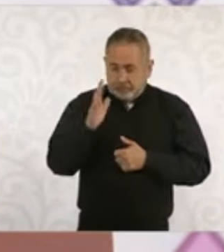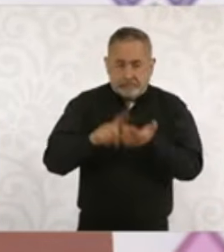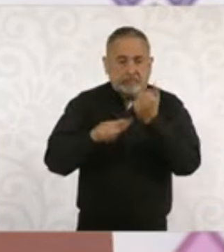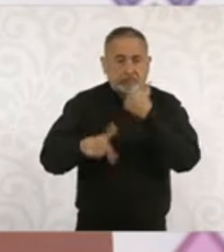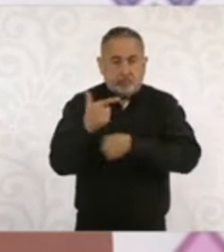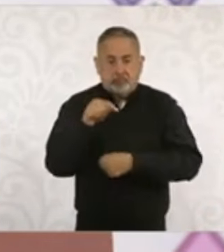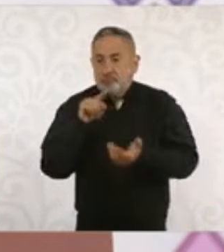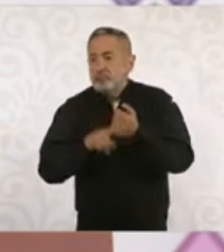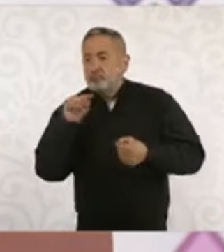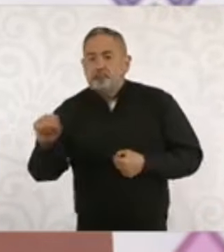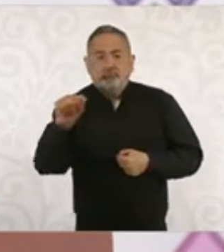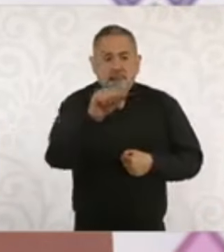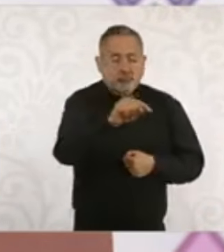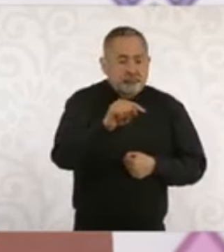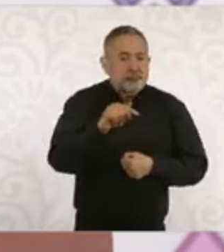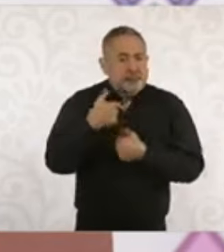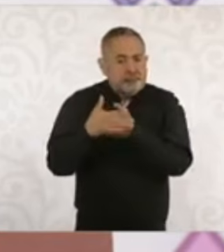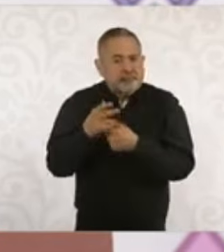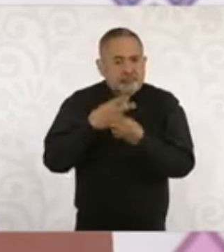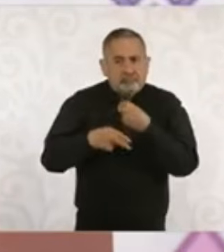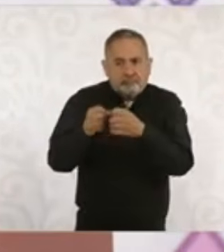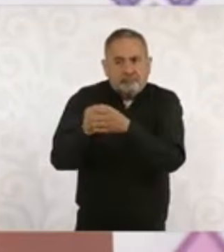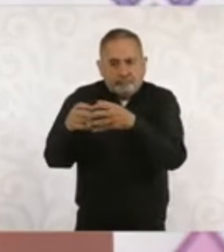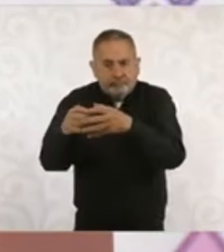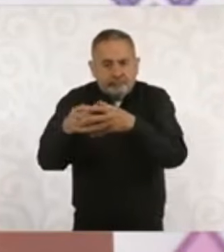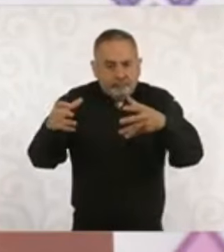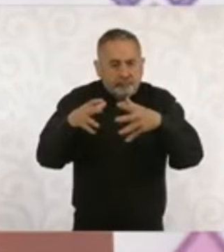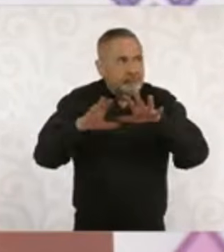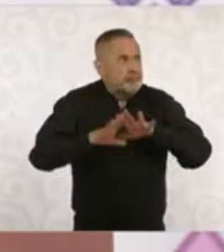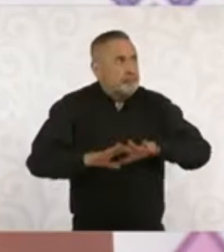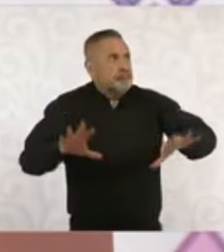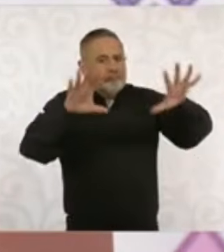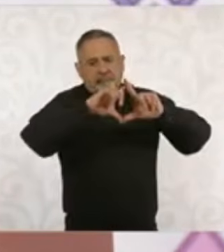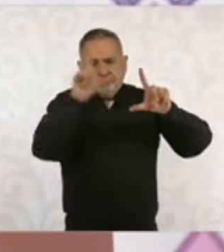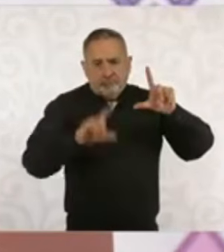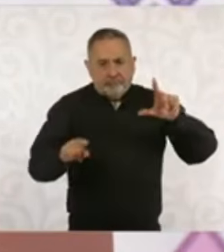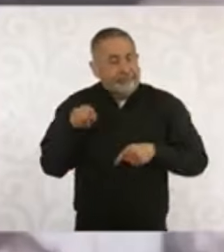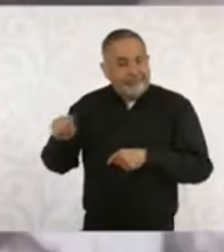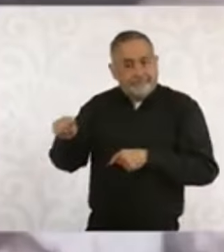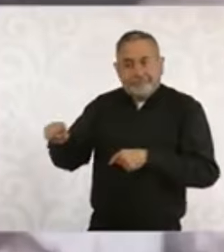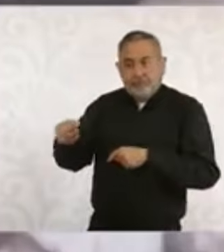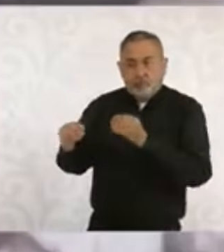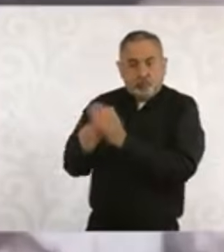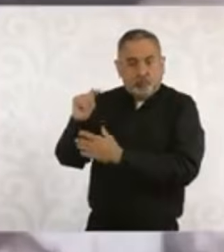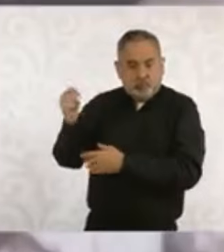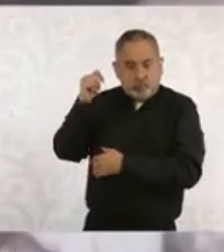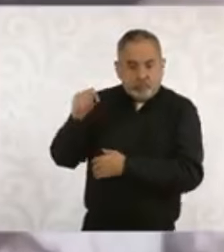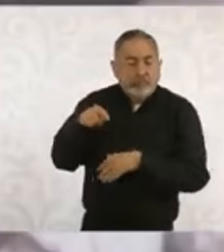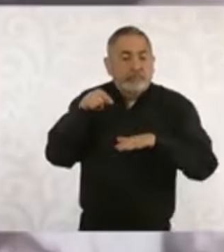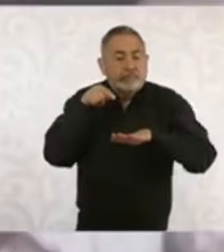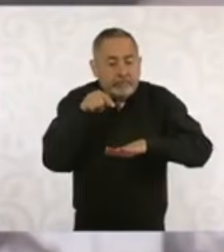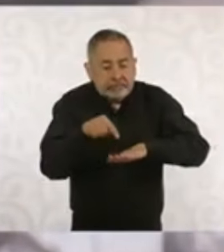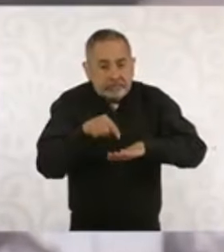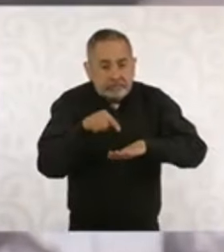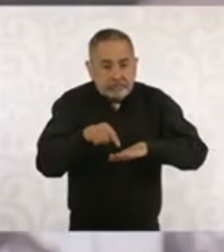momento y vamos a irlo expandiendo a todo el país. Algo muy innovador de esta tecnología es que puede ser aplicado desde el